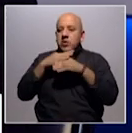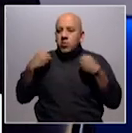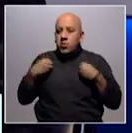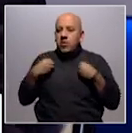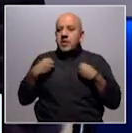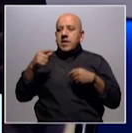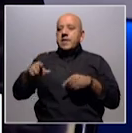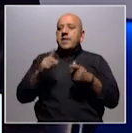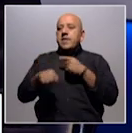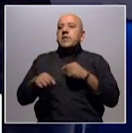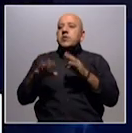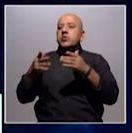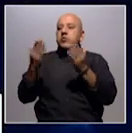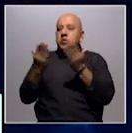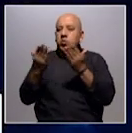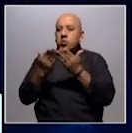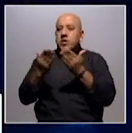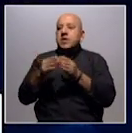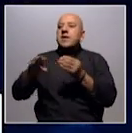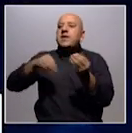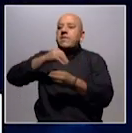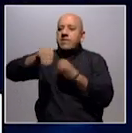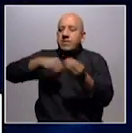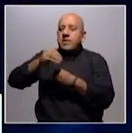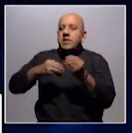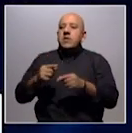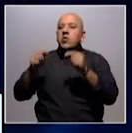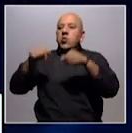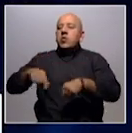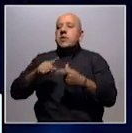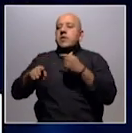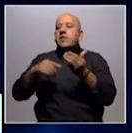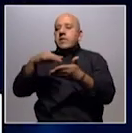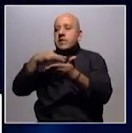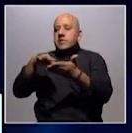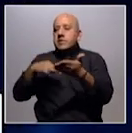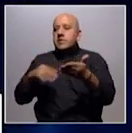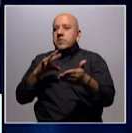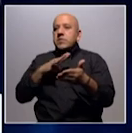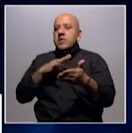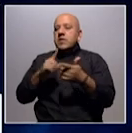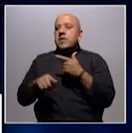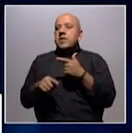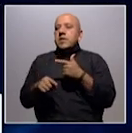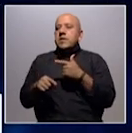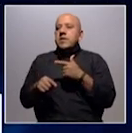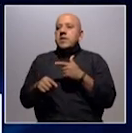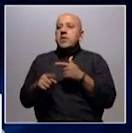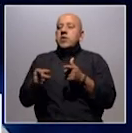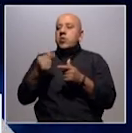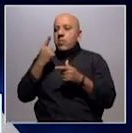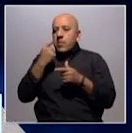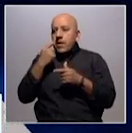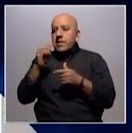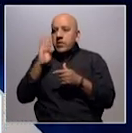el equipo docente son los estudiantes son las familias hoy estaba leyendo que hay una buena porción de los padres